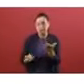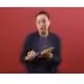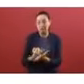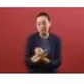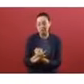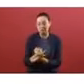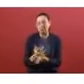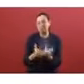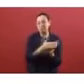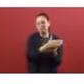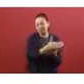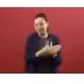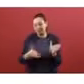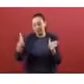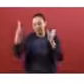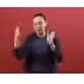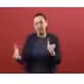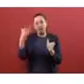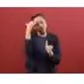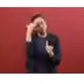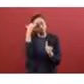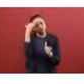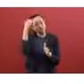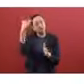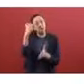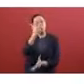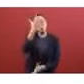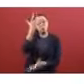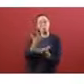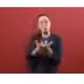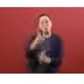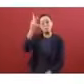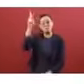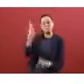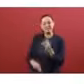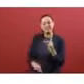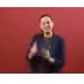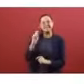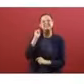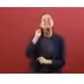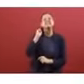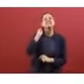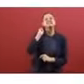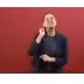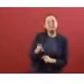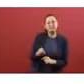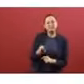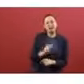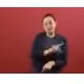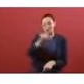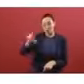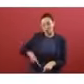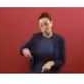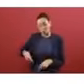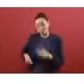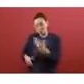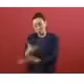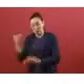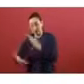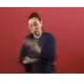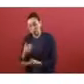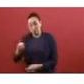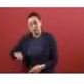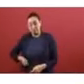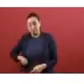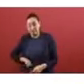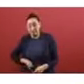llamado periodo de veda para precisamente hacer que el interés público o la diferencia entre el interés público y los